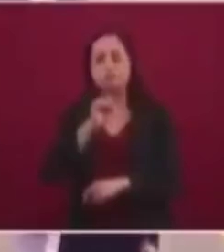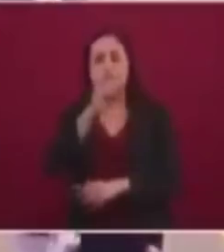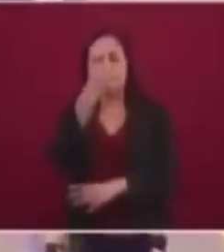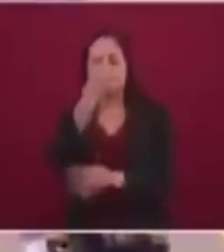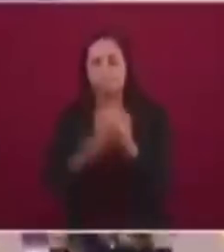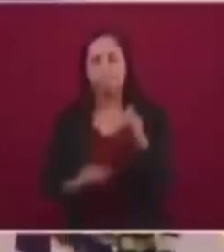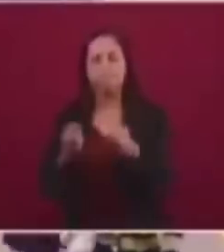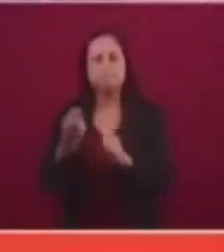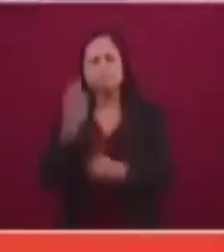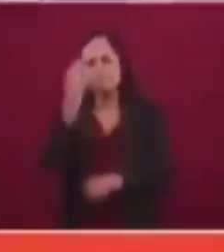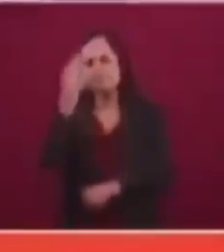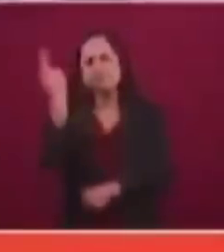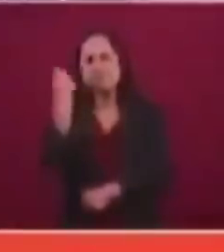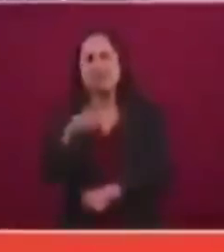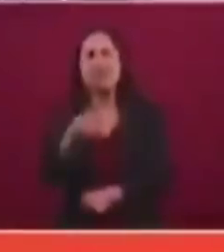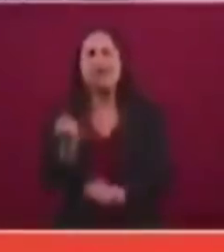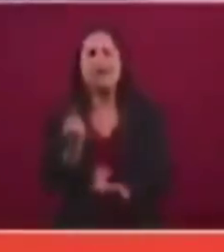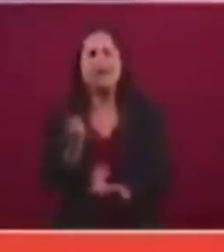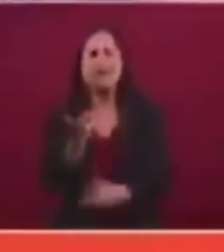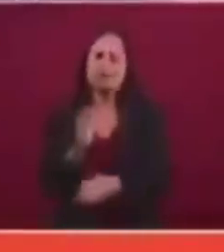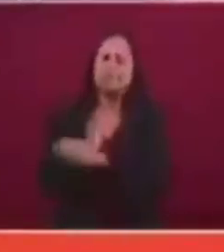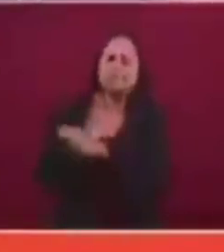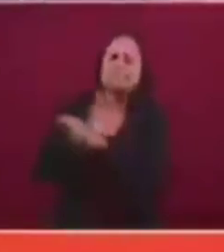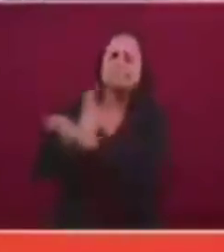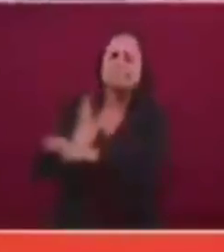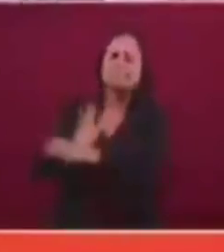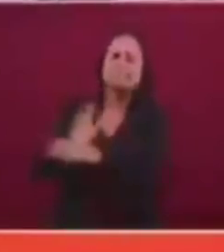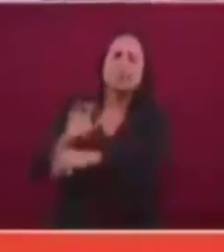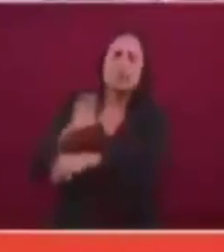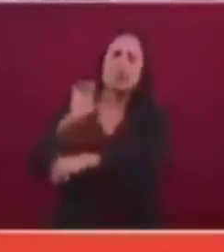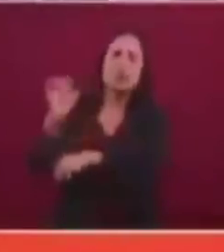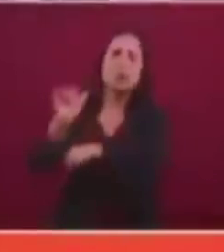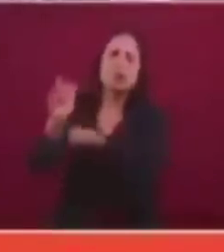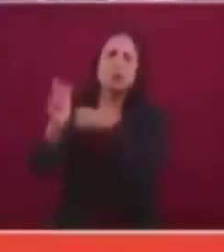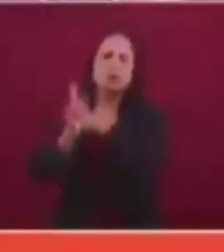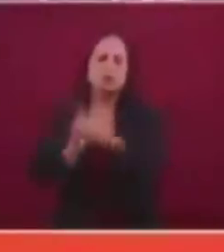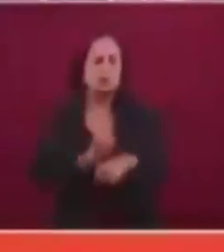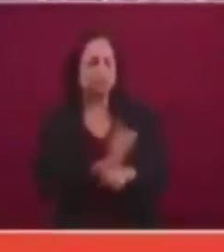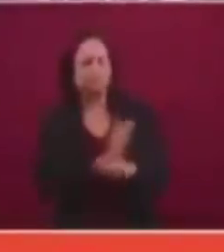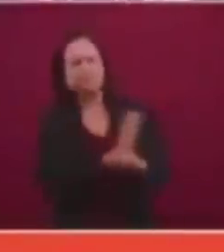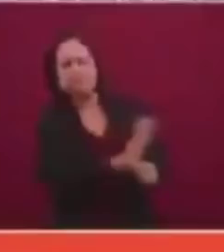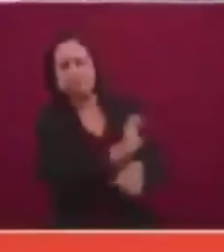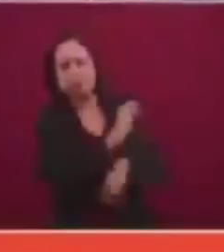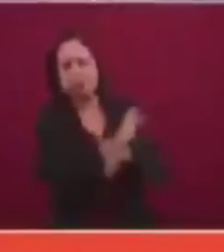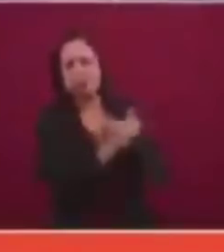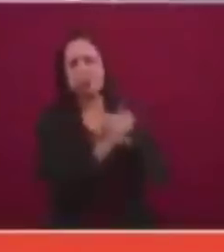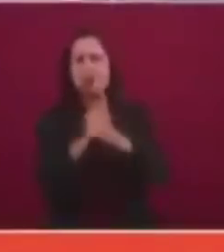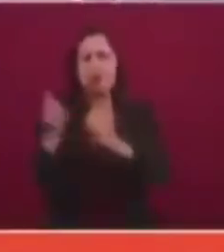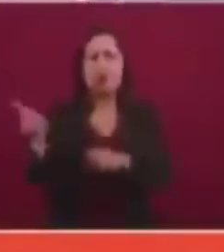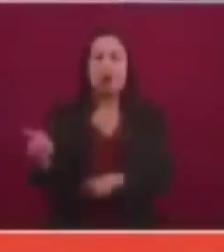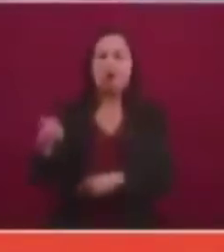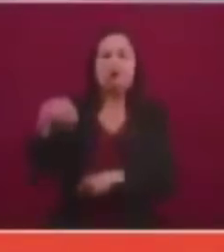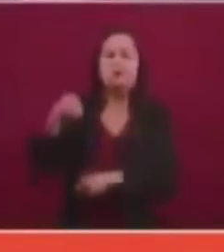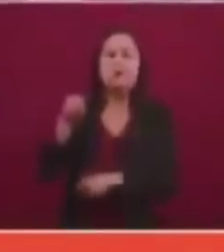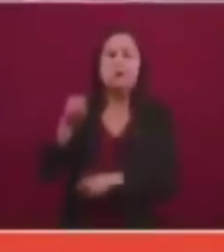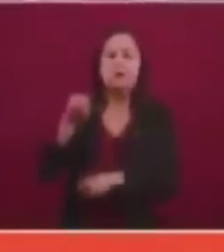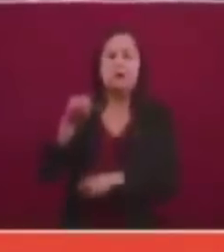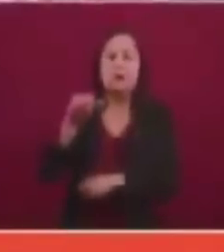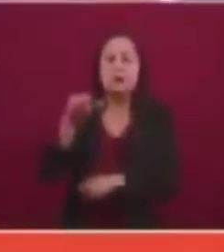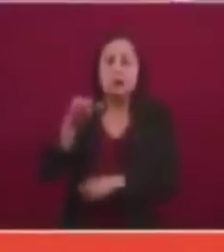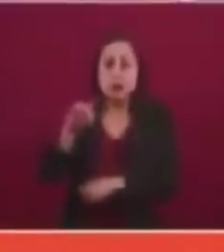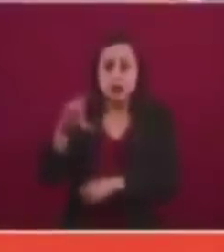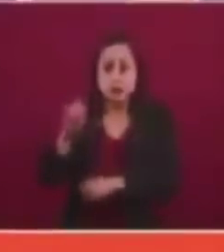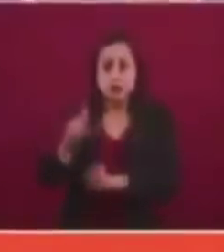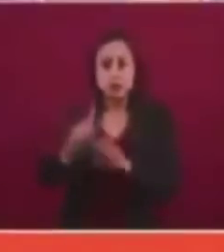zona metropolitana para el cumplimiento de las atribuciones de la Secretaría de Marina Armada de México. Servir a